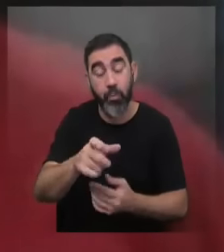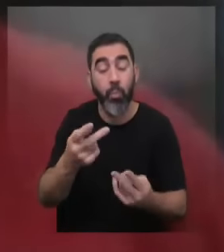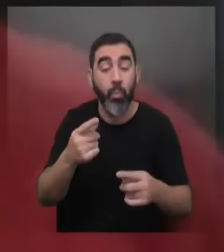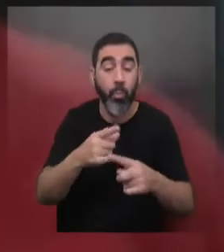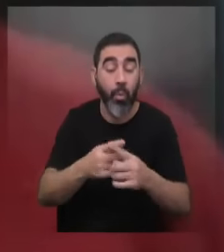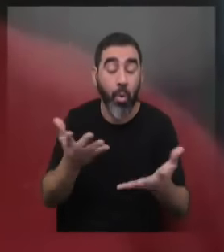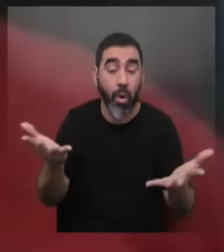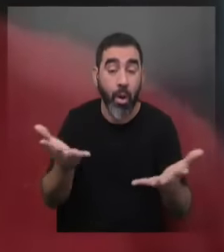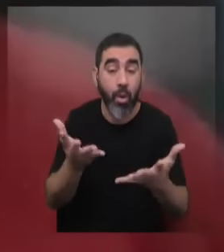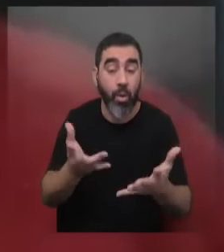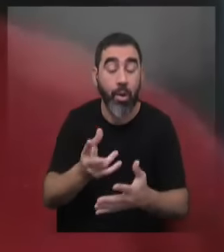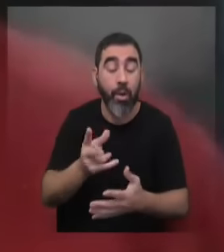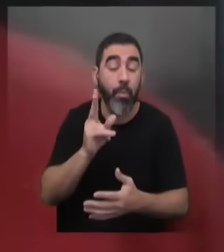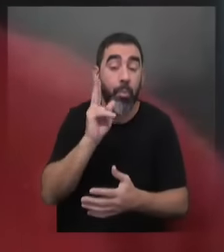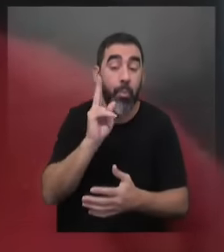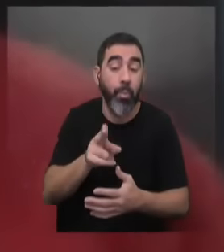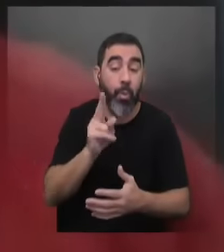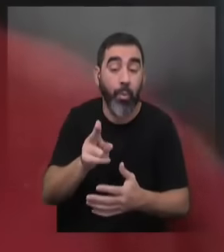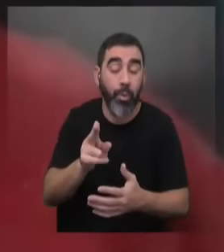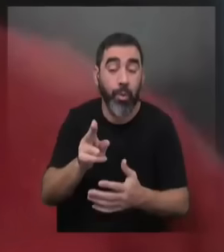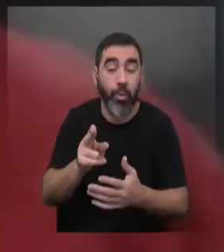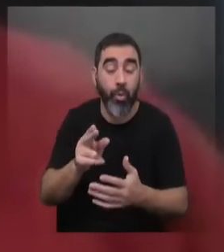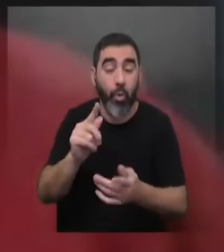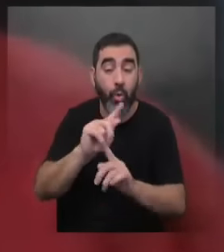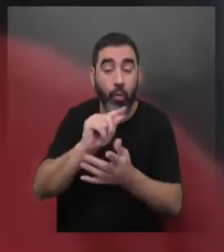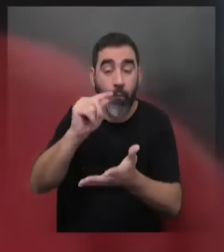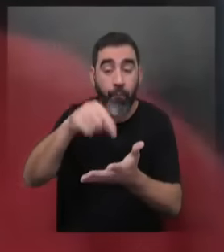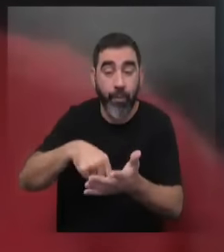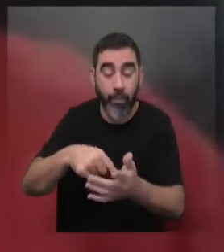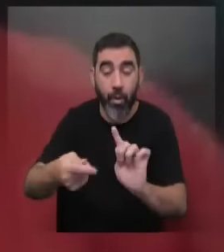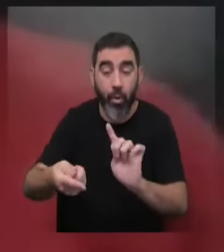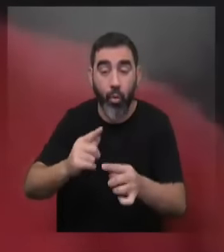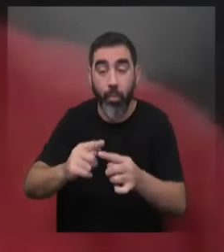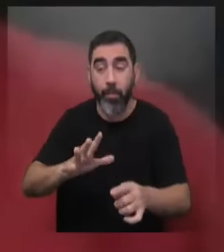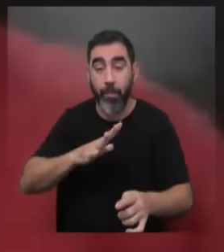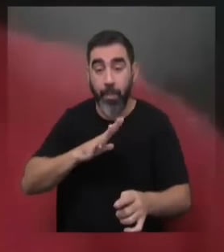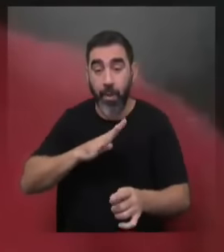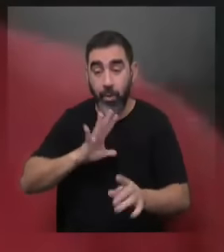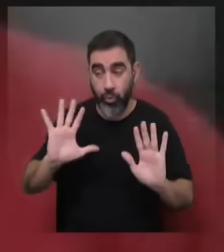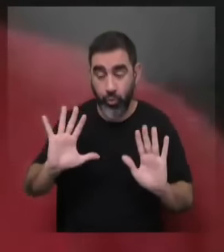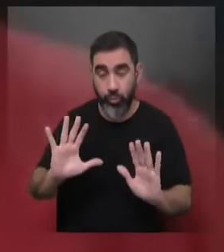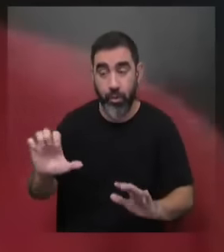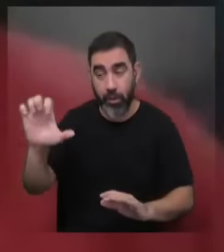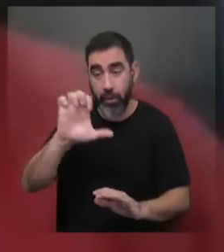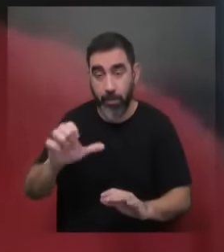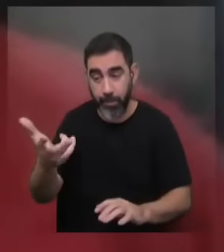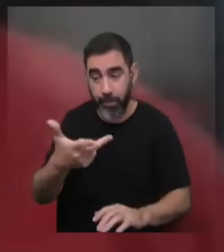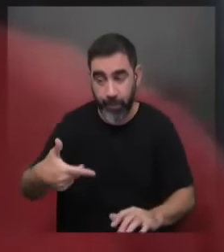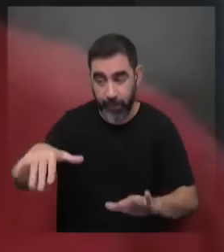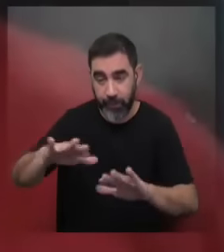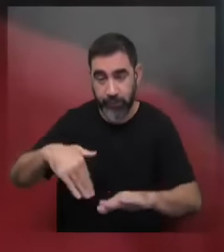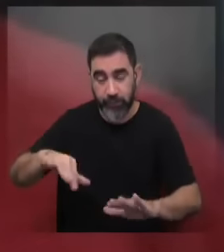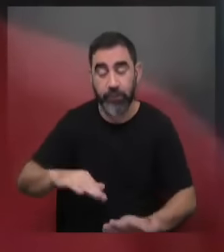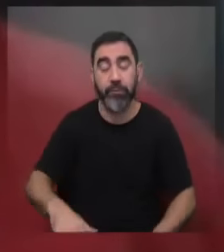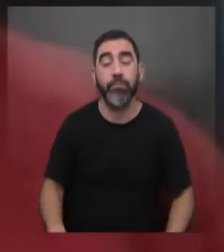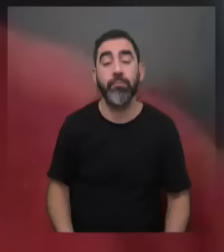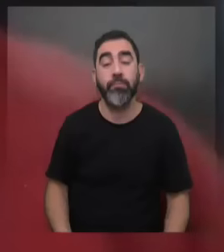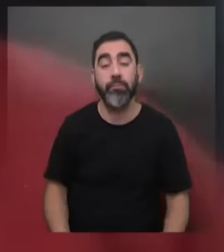este implicaría digamos no firmar el convenio con las diferentes empresas que llevan en